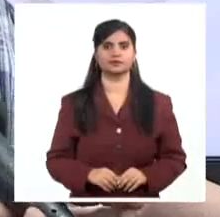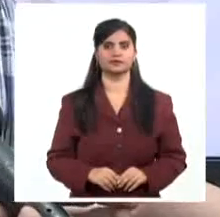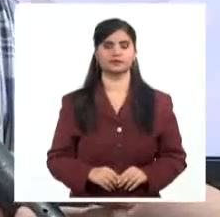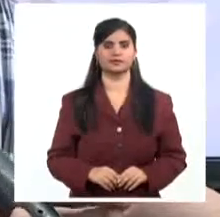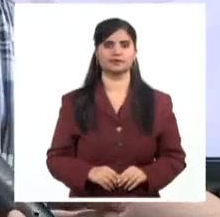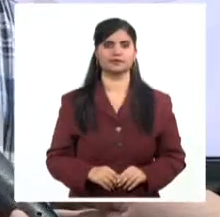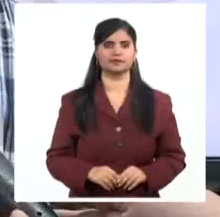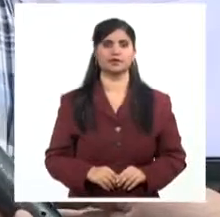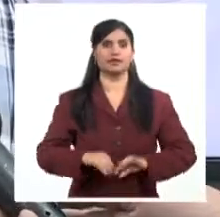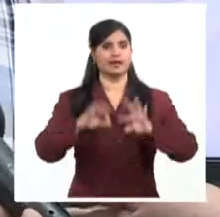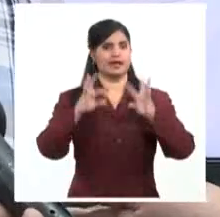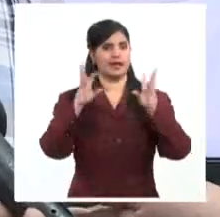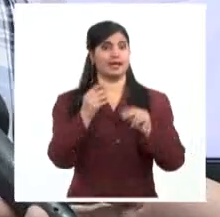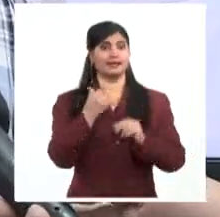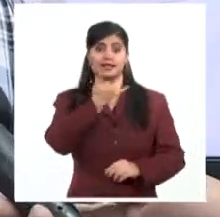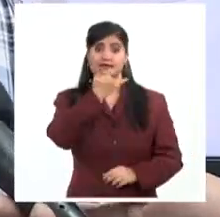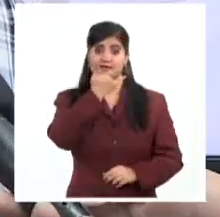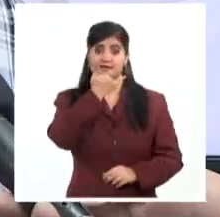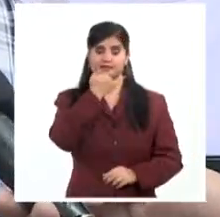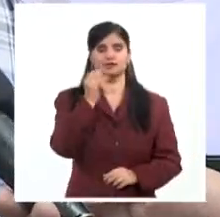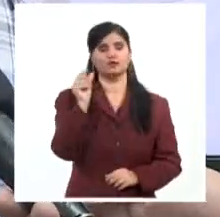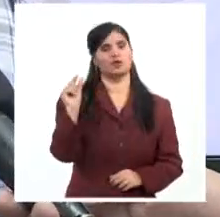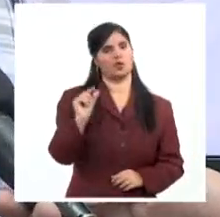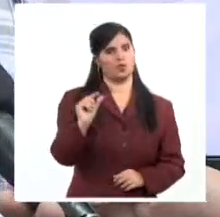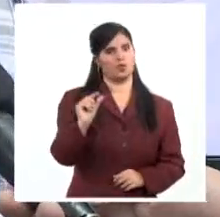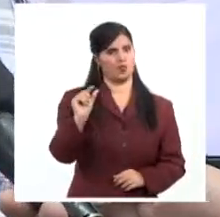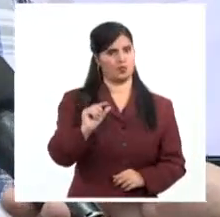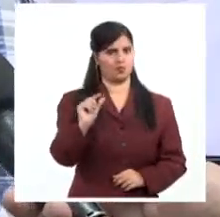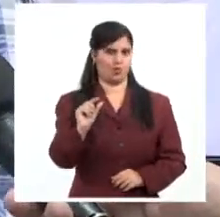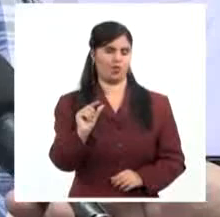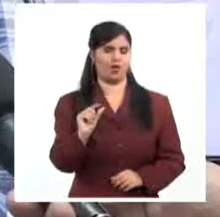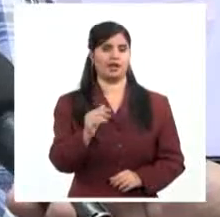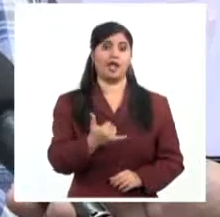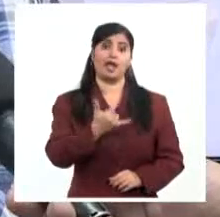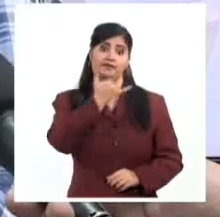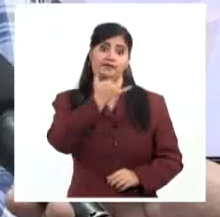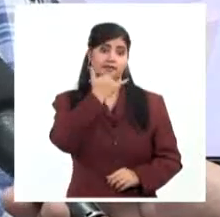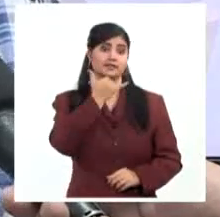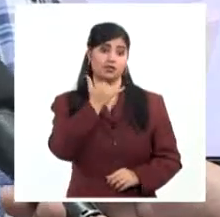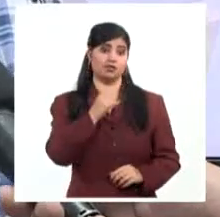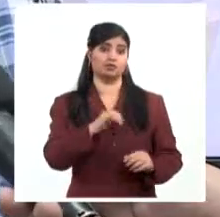un nivel muy bajo de afectación al servicio, pero hay una afectación significativa